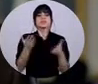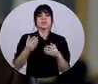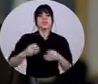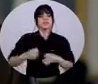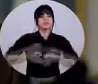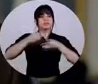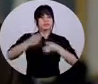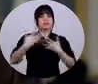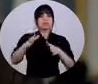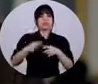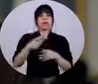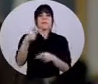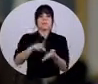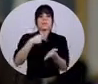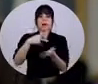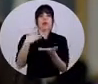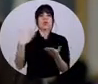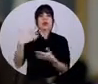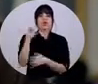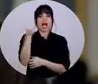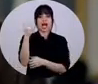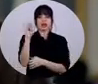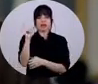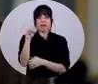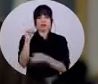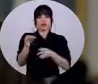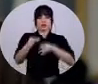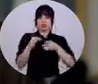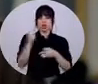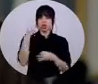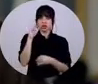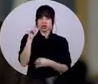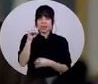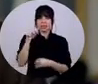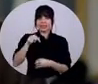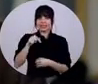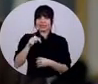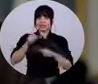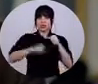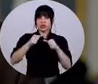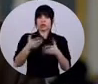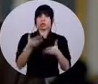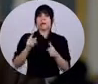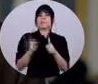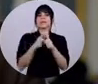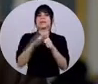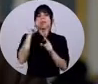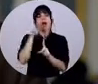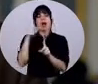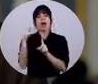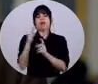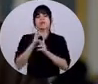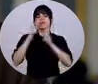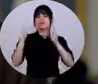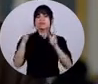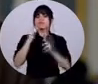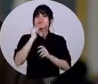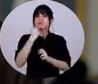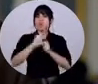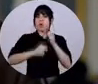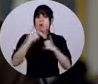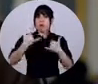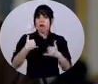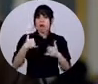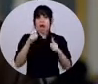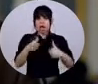pendientes, la voluntad política y la capacidad de gestión para contribuir a normalizar la situación en el corto plazo y